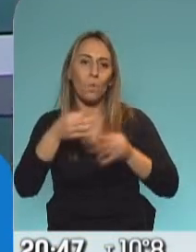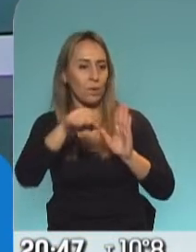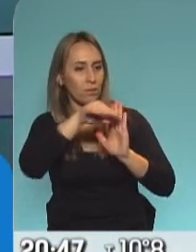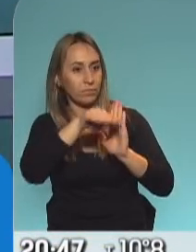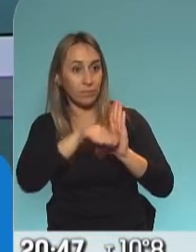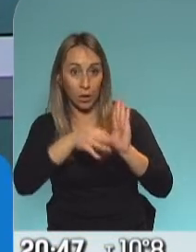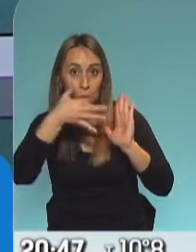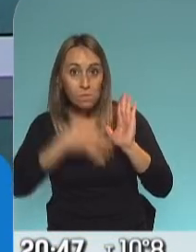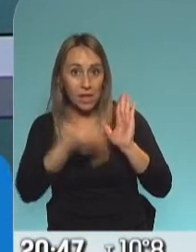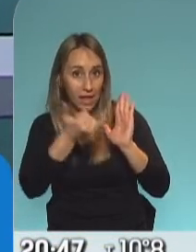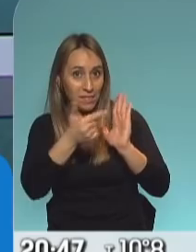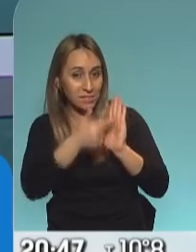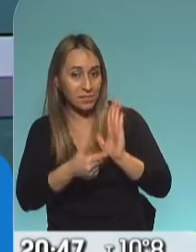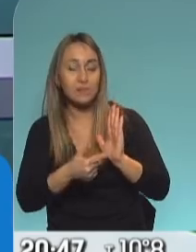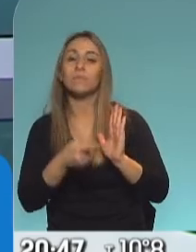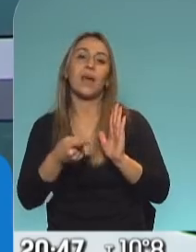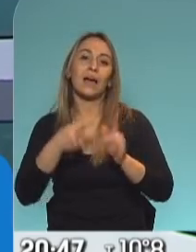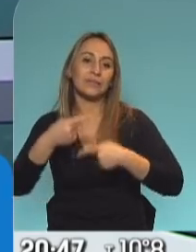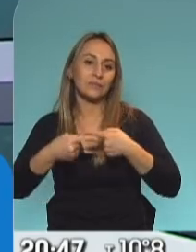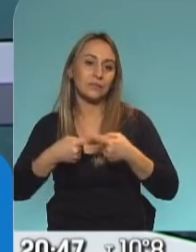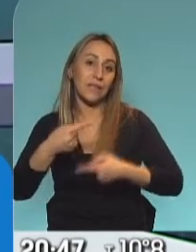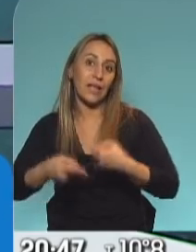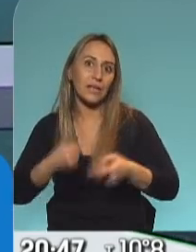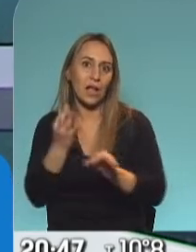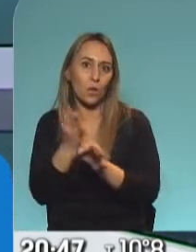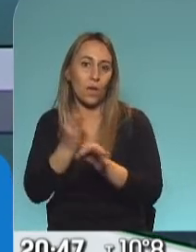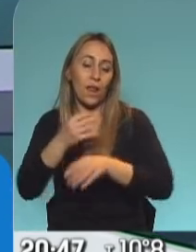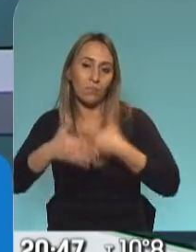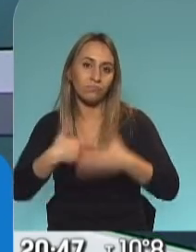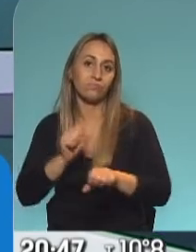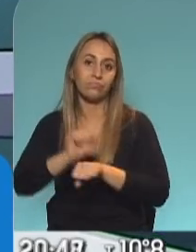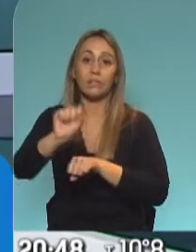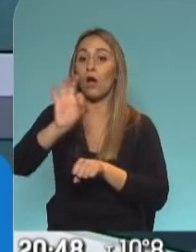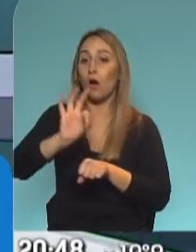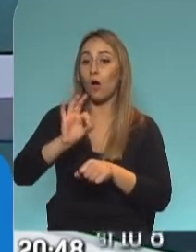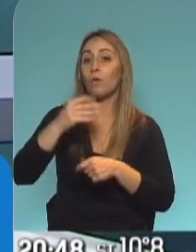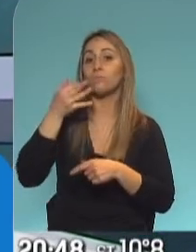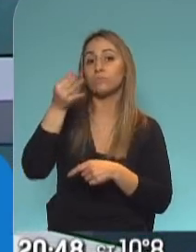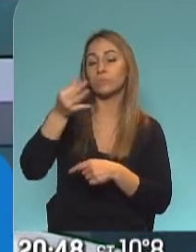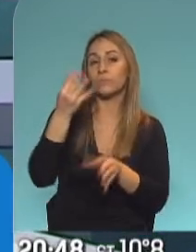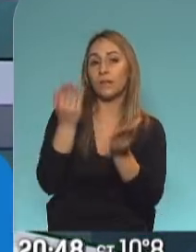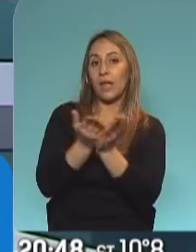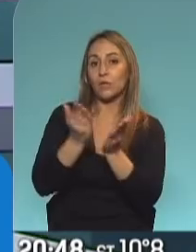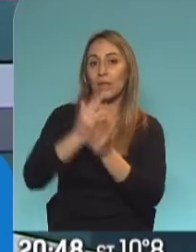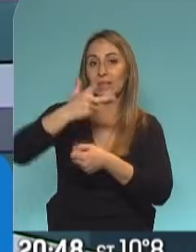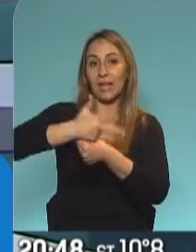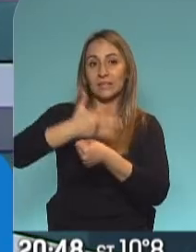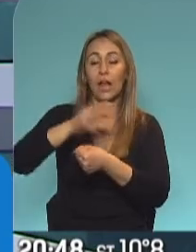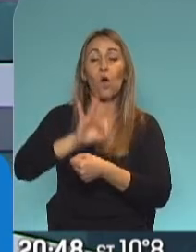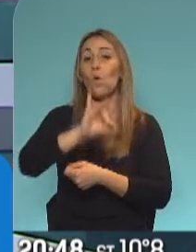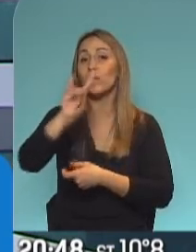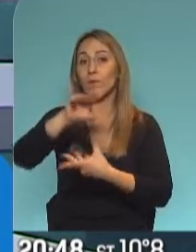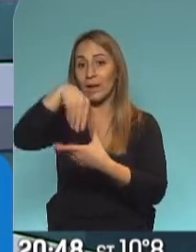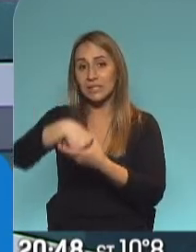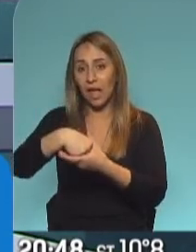requisitos, pero que puedan y quieran seguir con la terminalidad educativa o estudiar en un terciario o en la universidad. Es bien importante